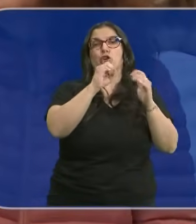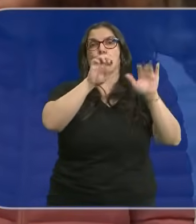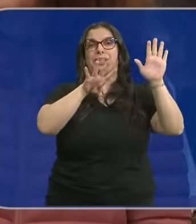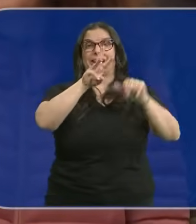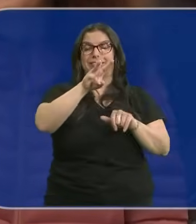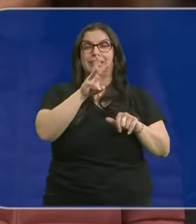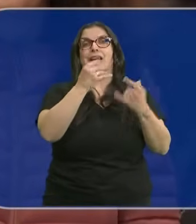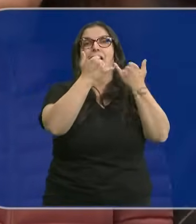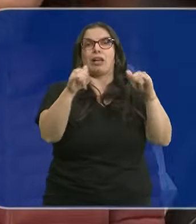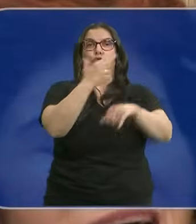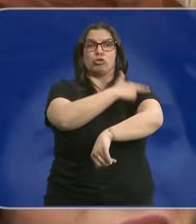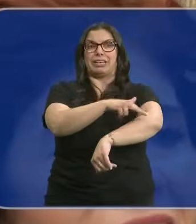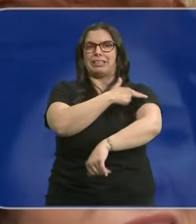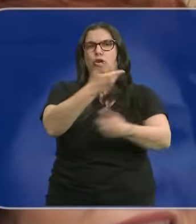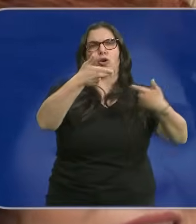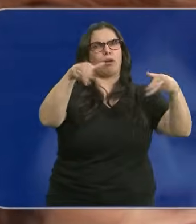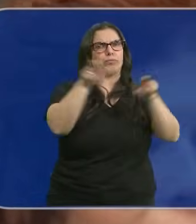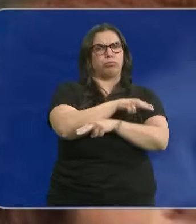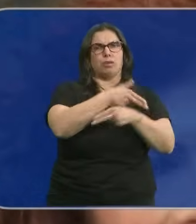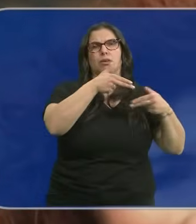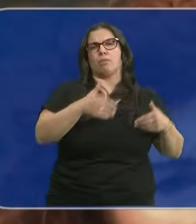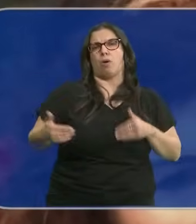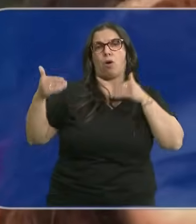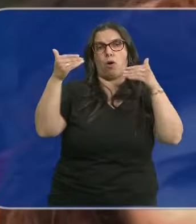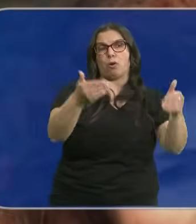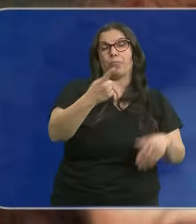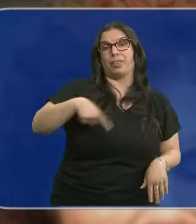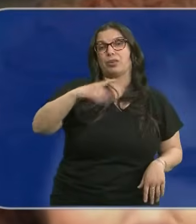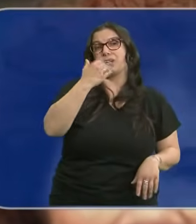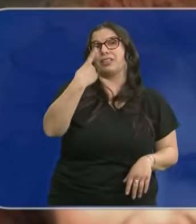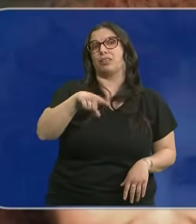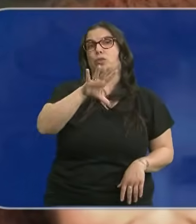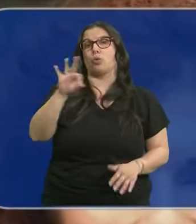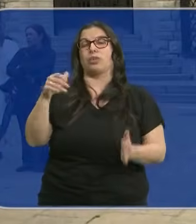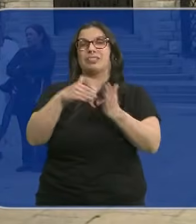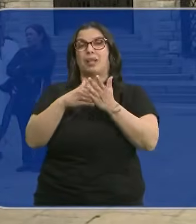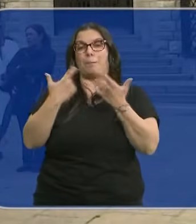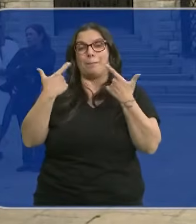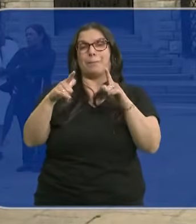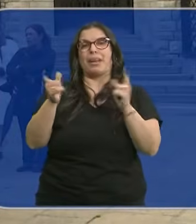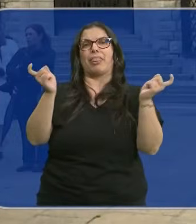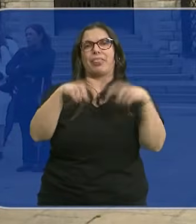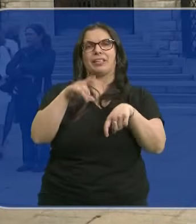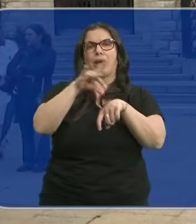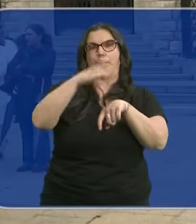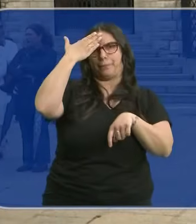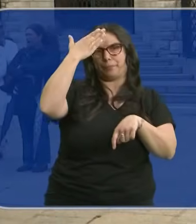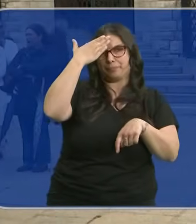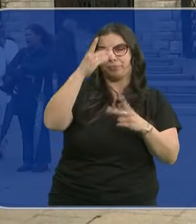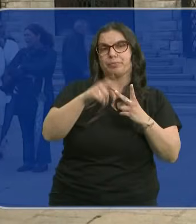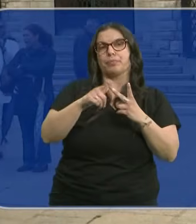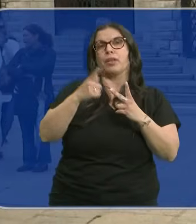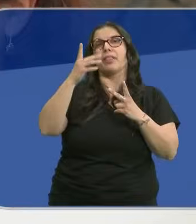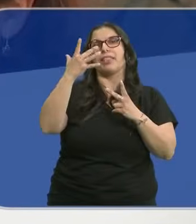281.093 actos sanitarios que no se han podido realizar. De ellos, casi 150.000 han sido consultas de atención primaria o